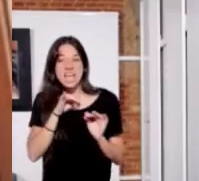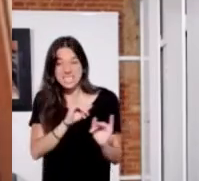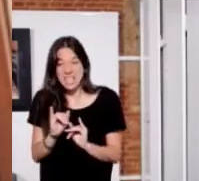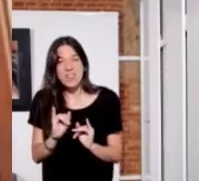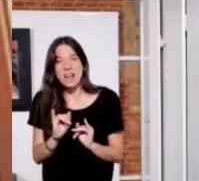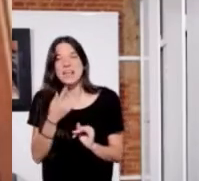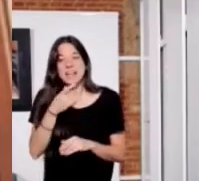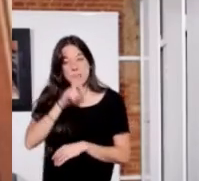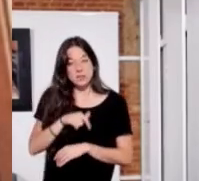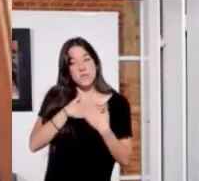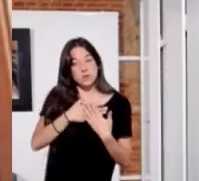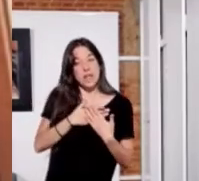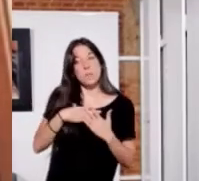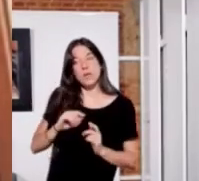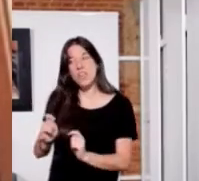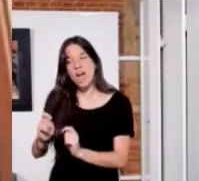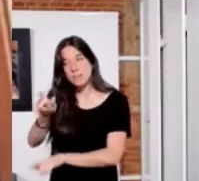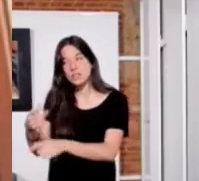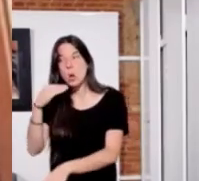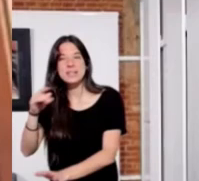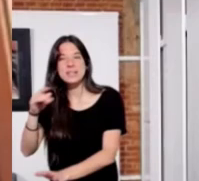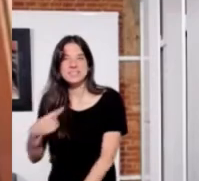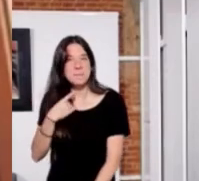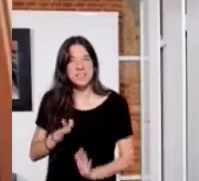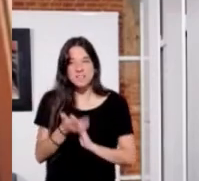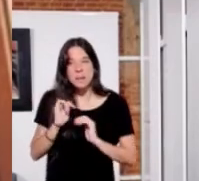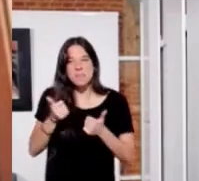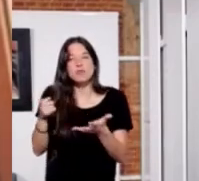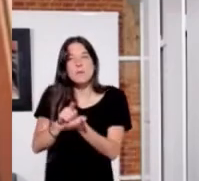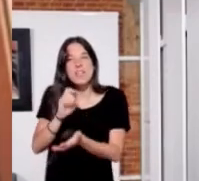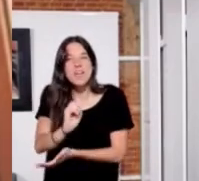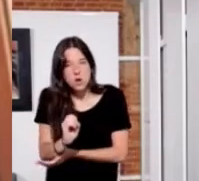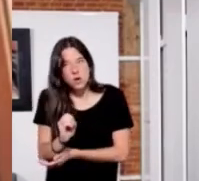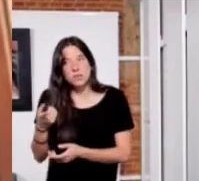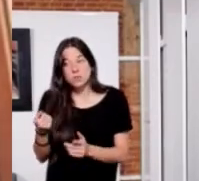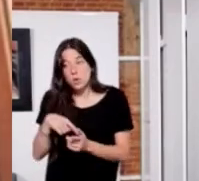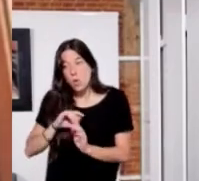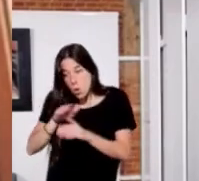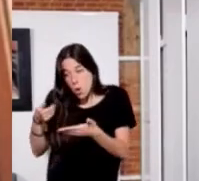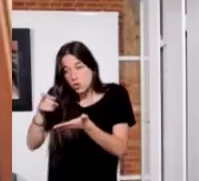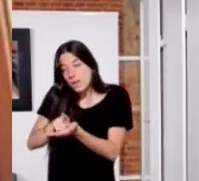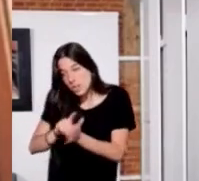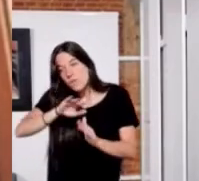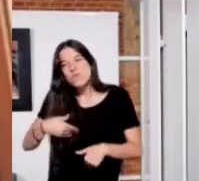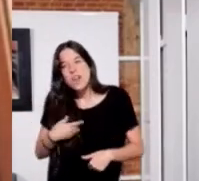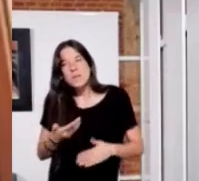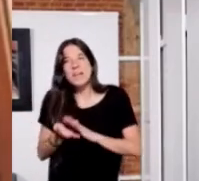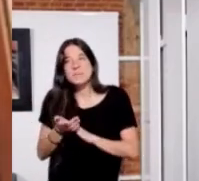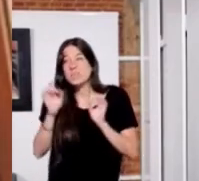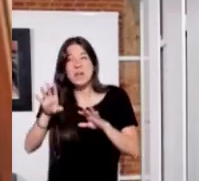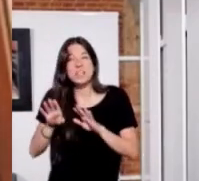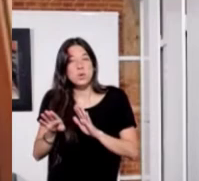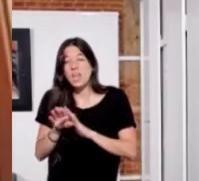dar a los jóvenes? Entonces volvemos a empezar otra vez de cero y volvemos otra vez a... bueno, como una especie de eterno retorno